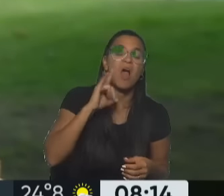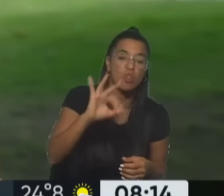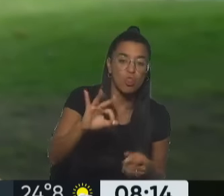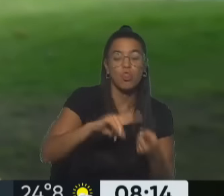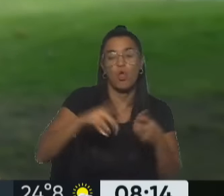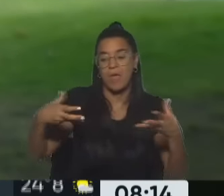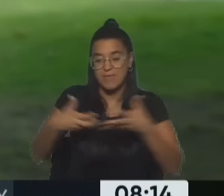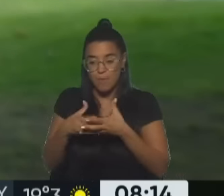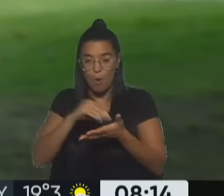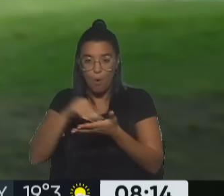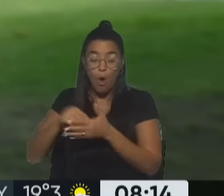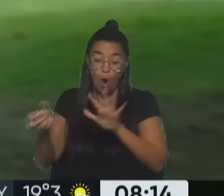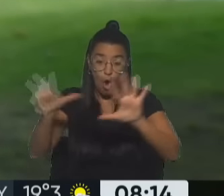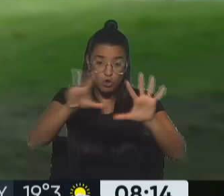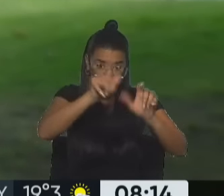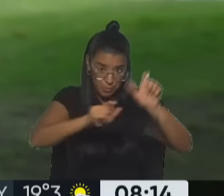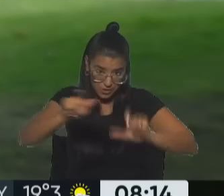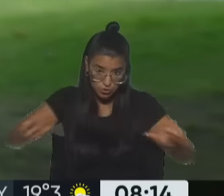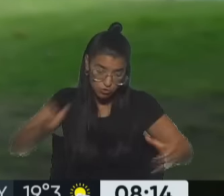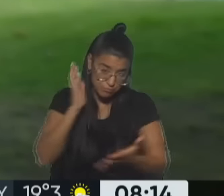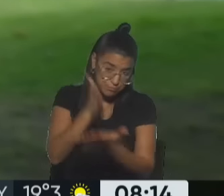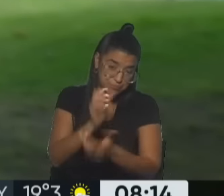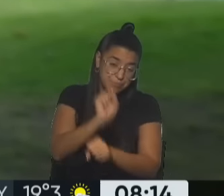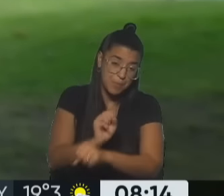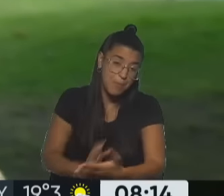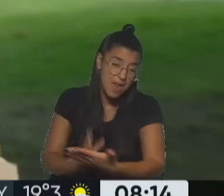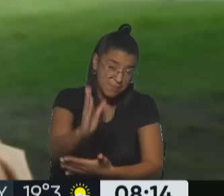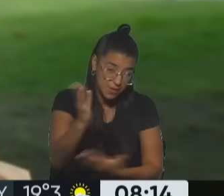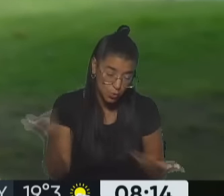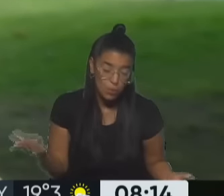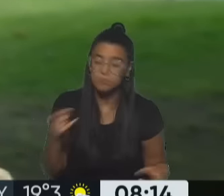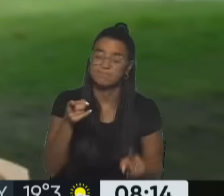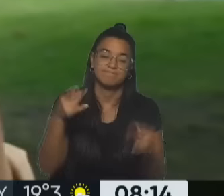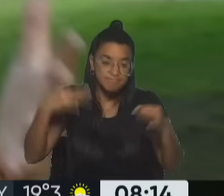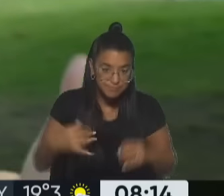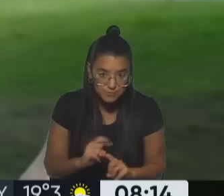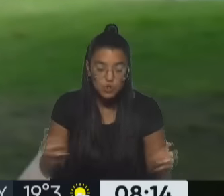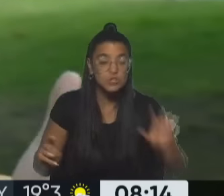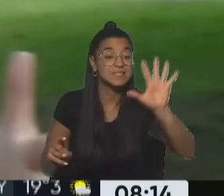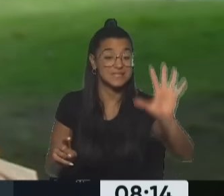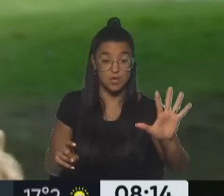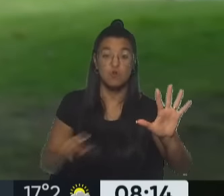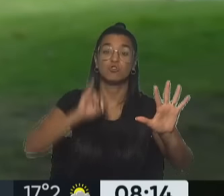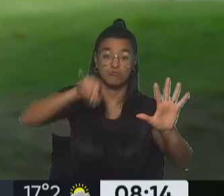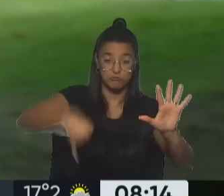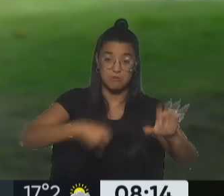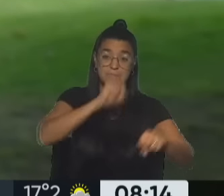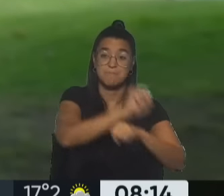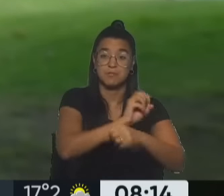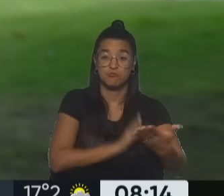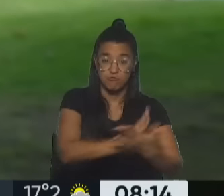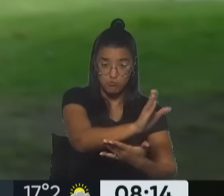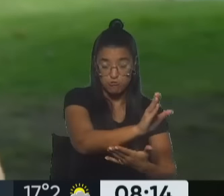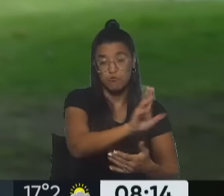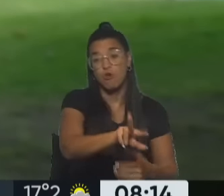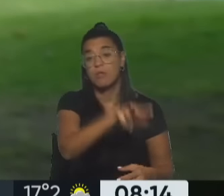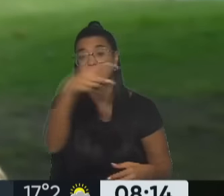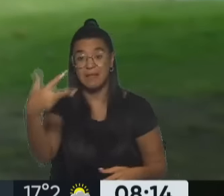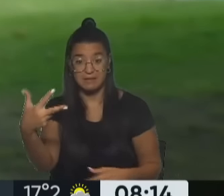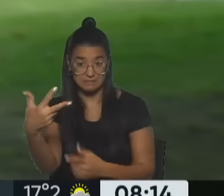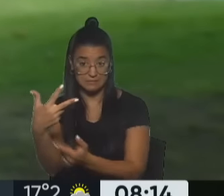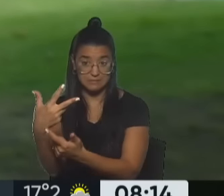abogados buscaba que estas 8 personas fueran condenadas a prisión perpetua. Bueno, no pasó. Solo 5 tendrán esa condena y los otros